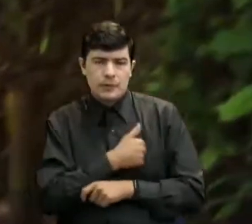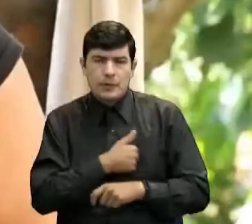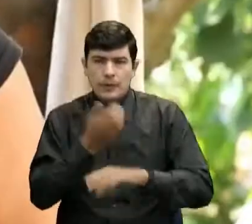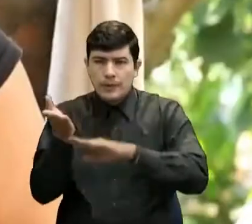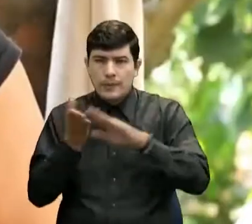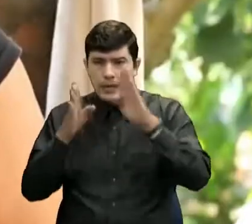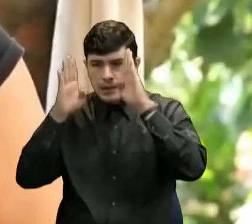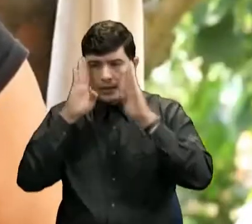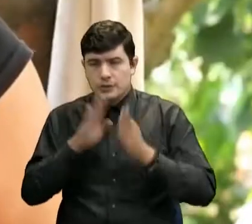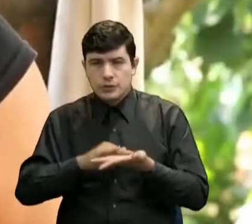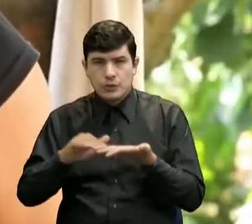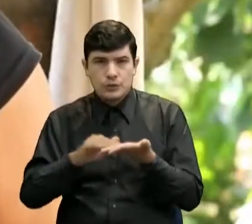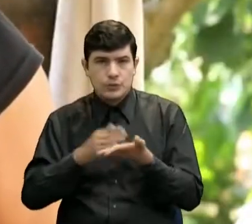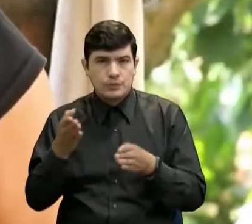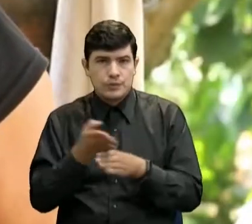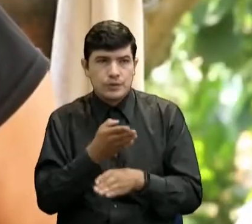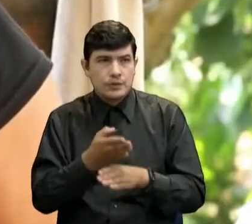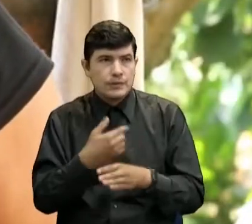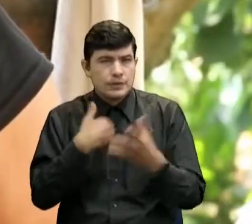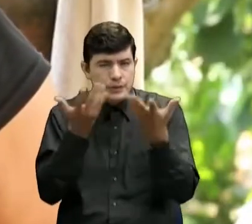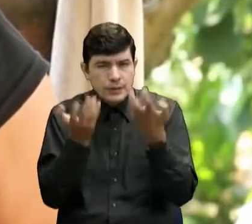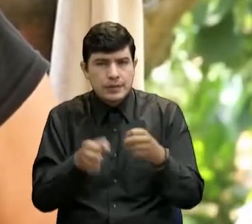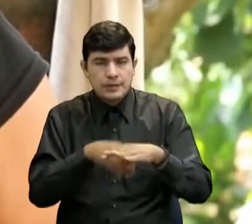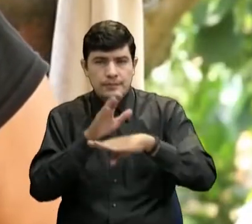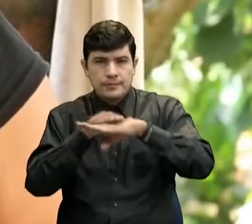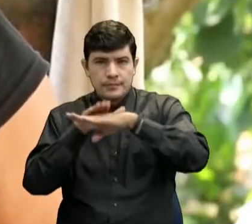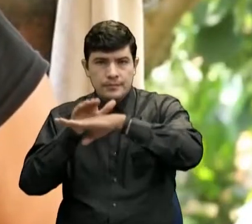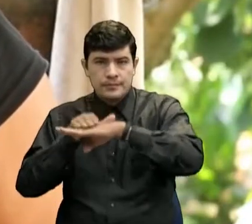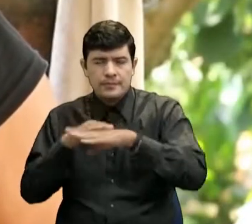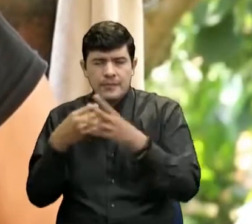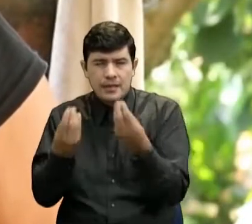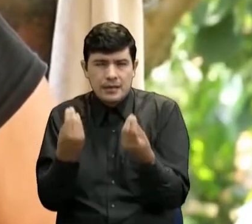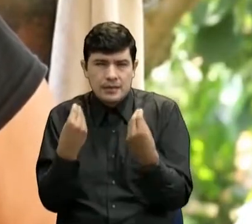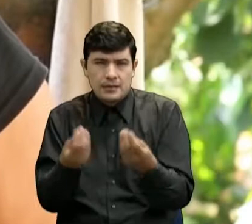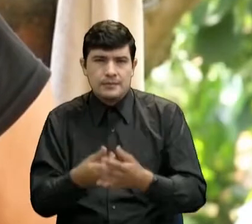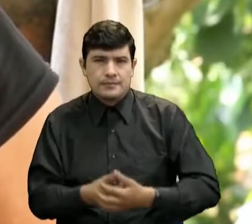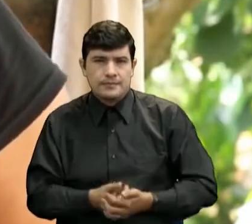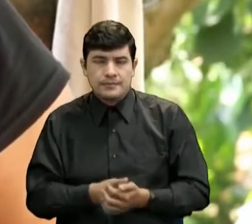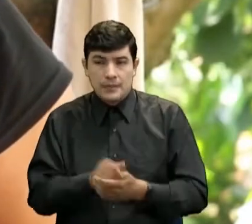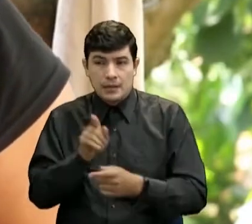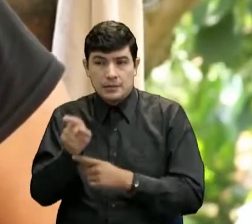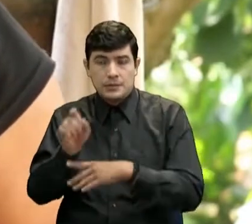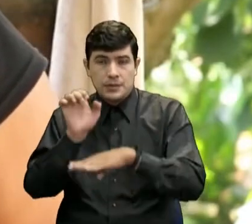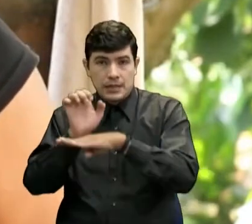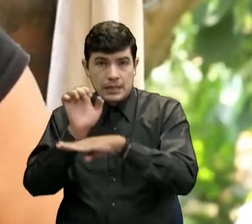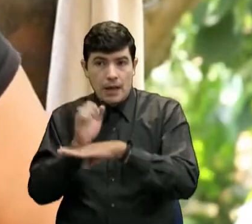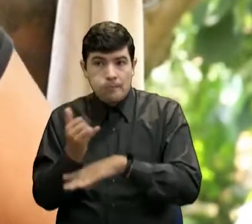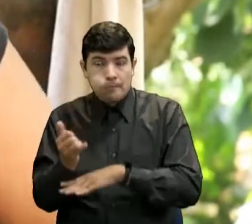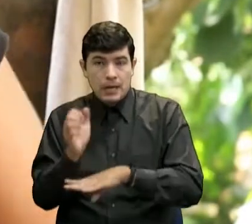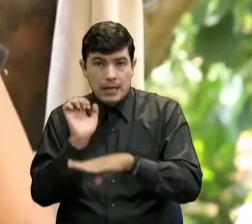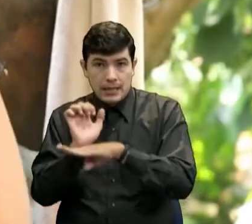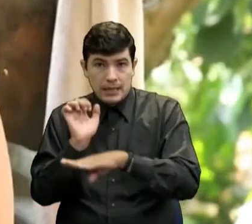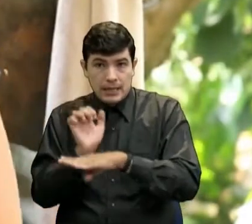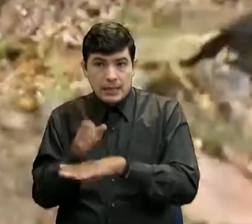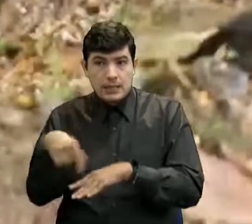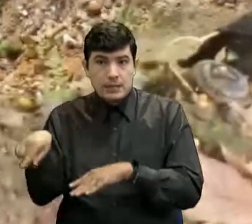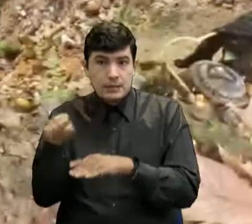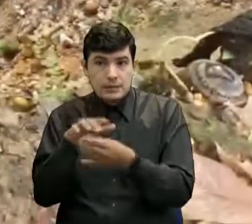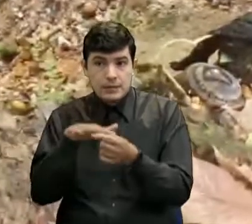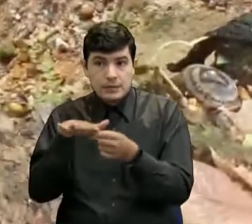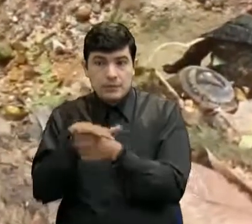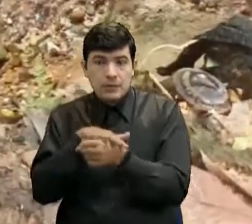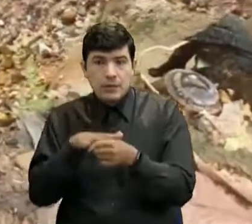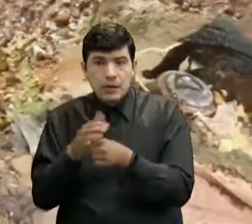la verdad yo quiero hacer un llamado para que las entidades a la cual les corresponde este caso